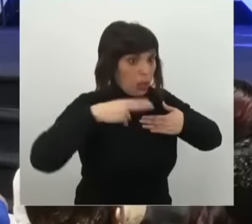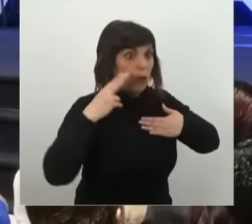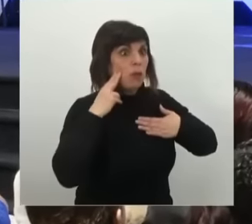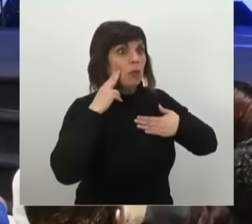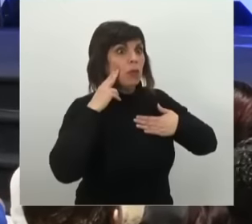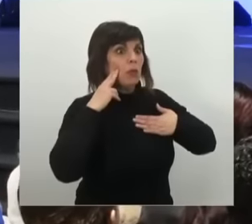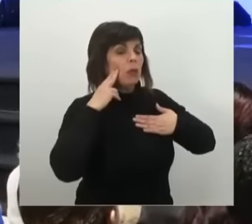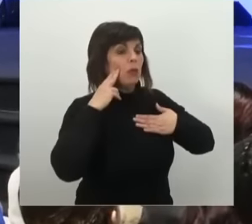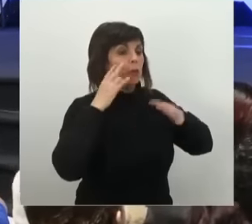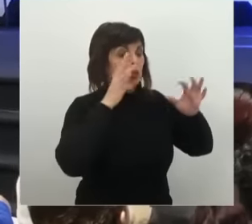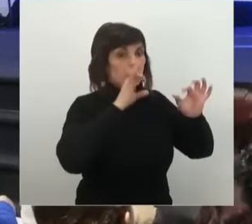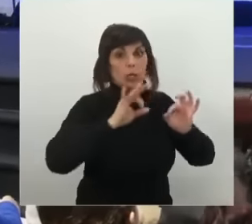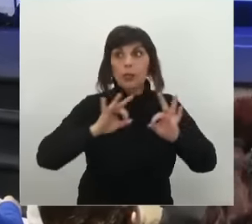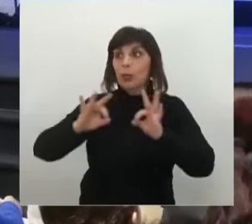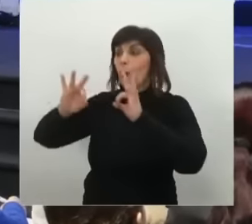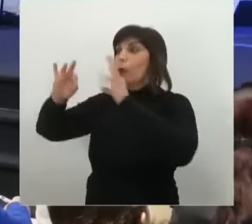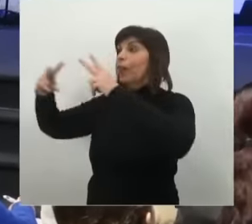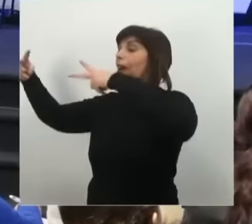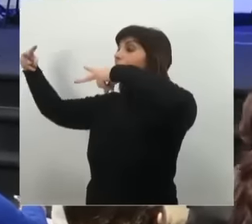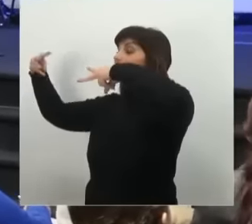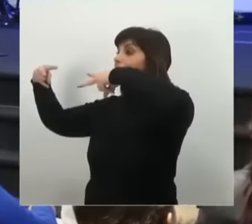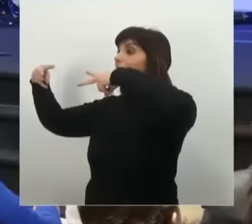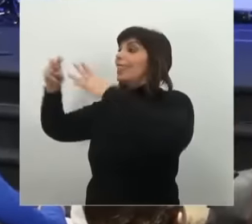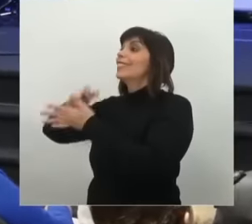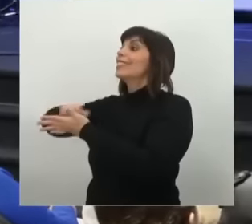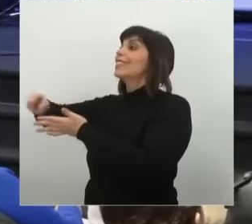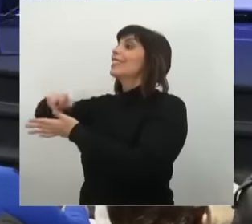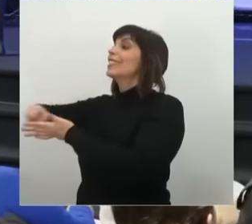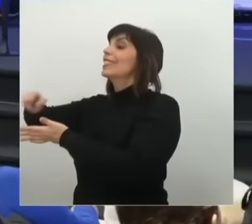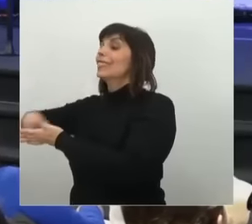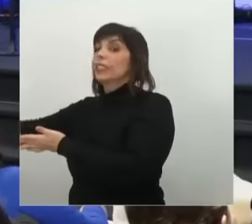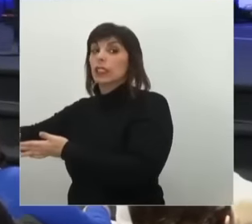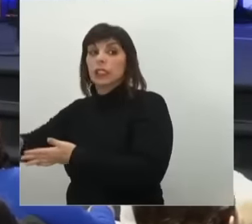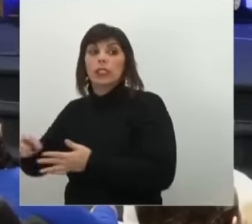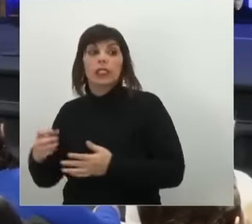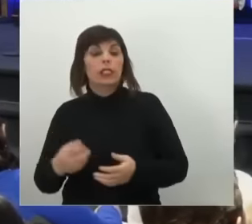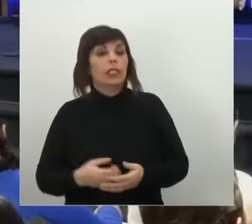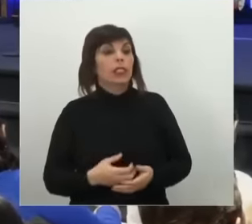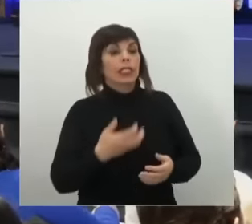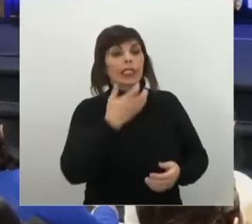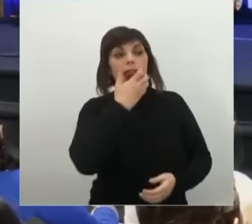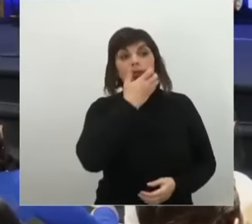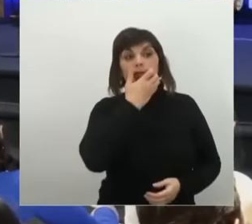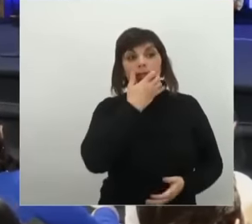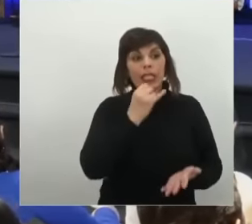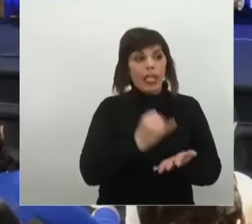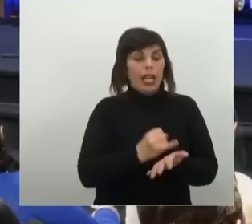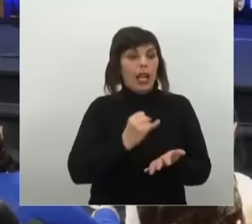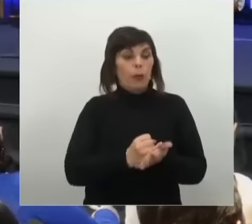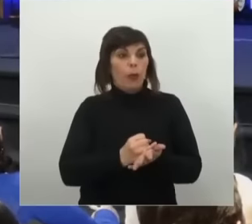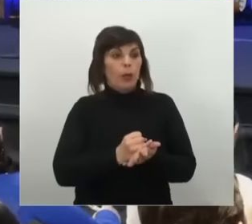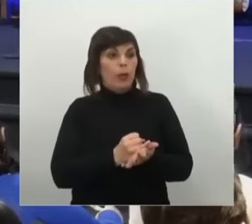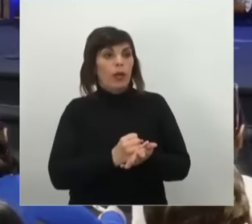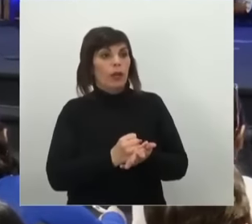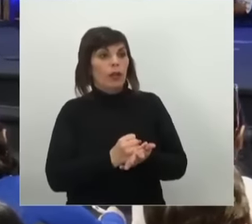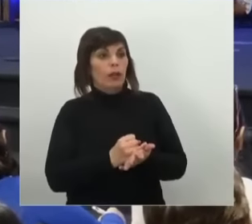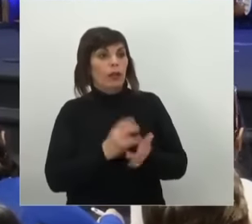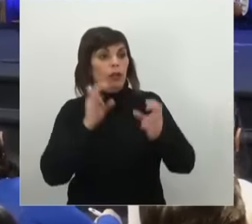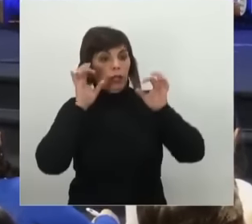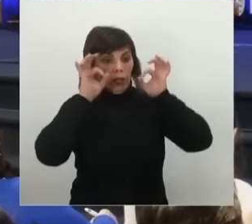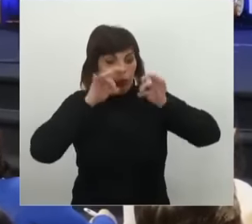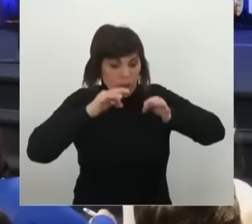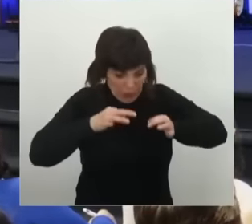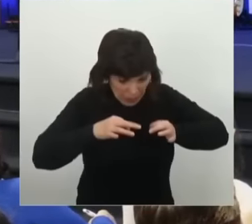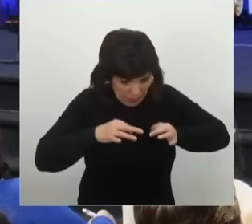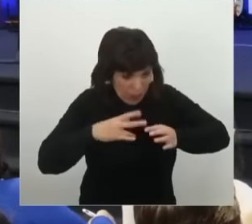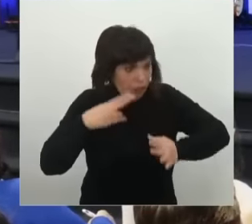pero se debilitó en el momento de la prueba ahora bien